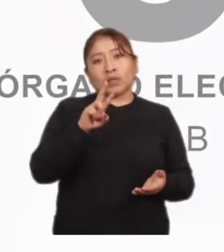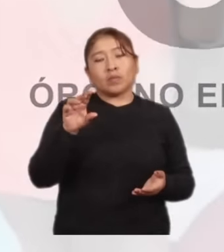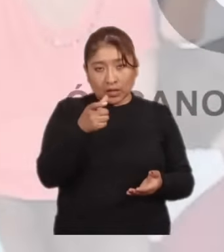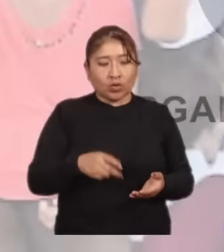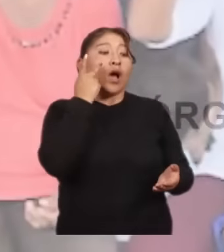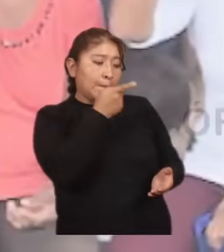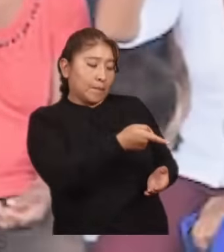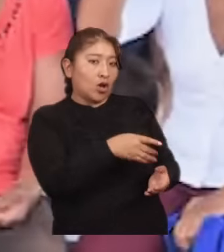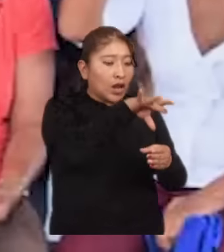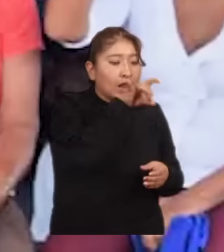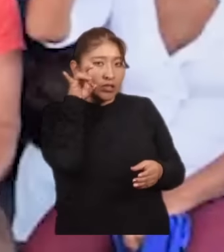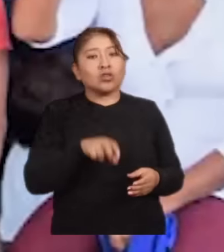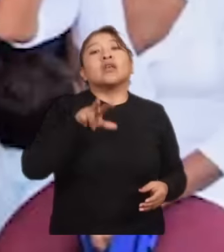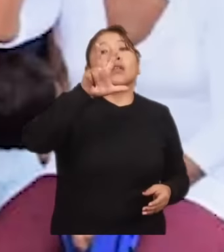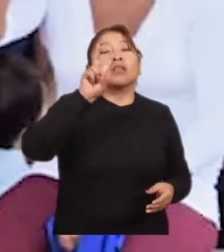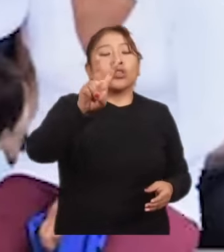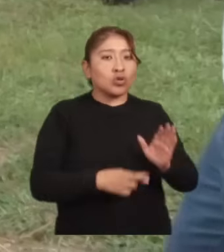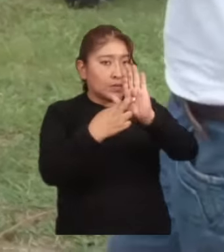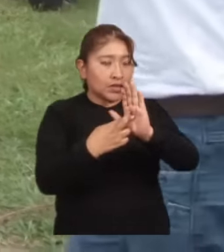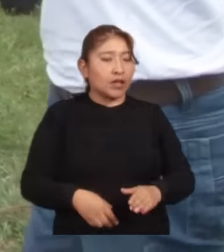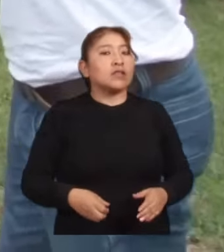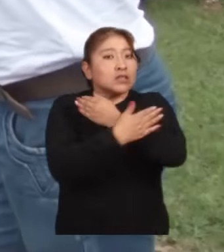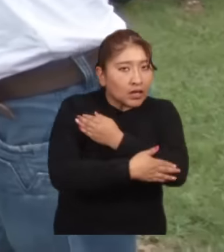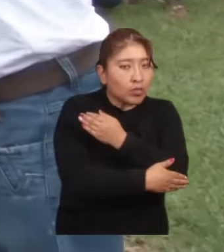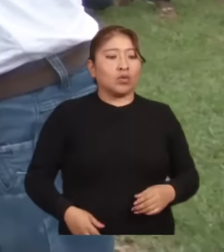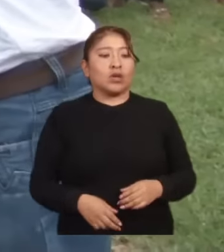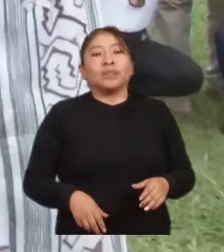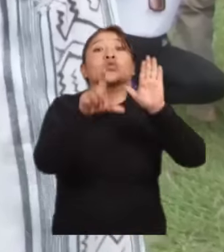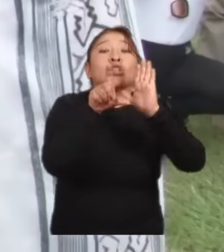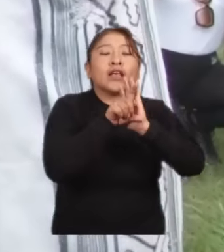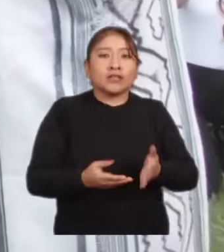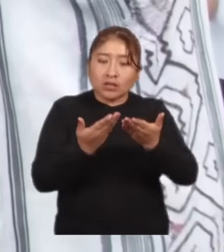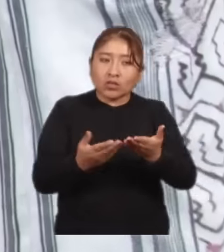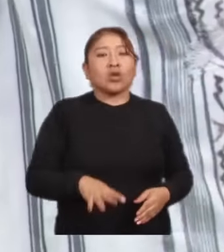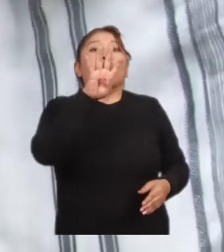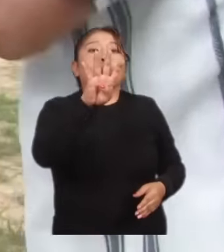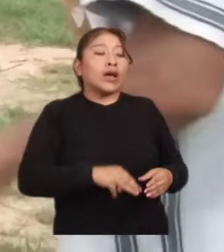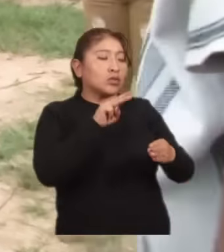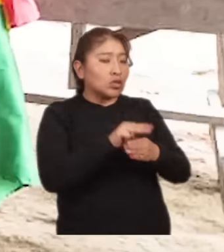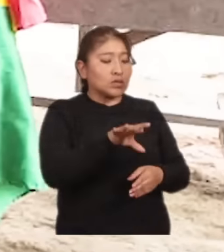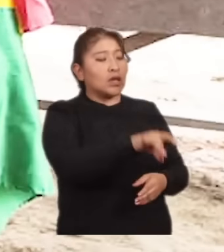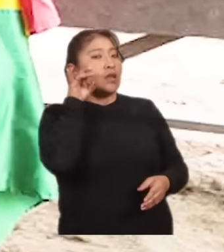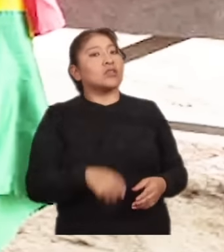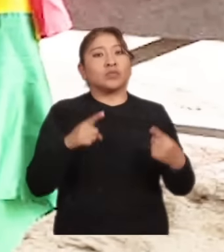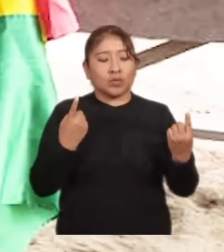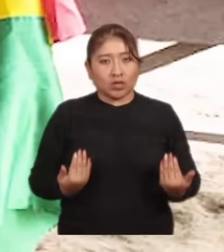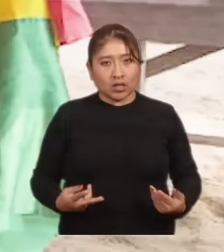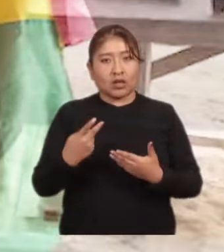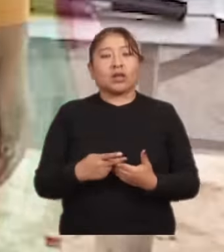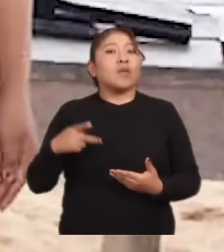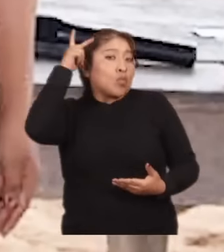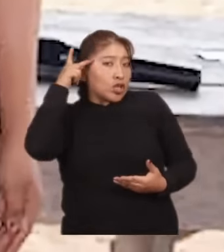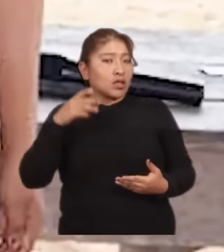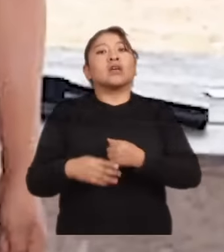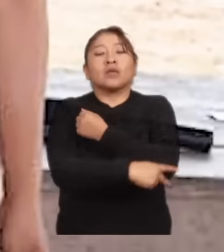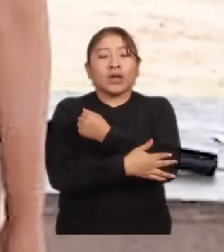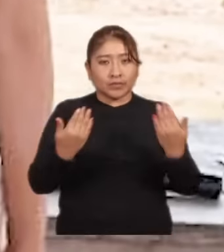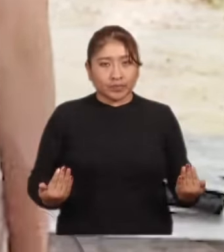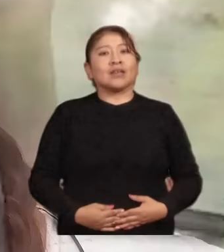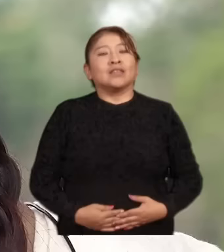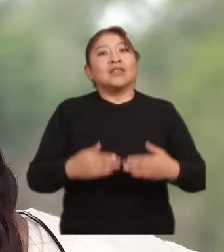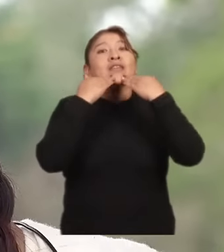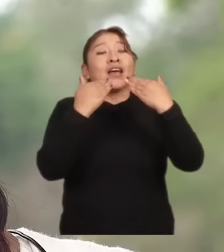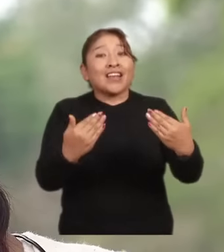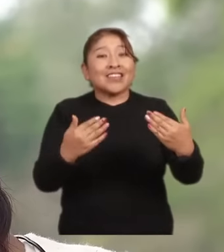departamentales, regionales y municipales 2021, supervisó la elección de 32 representantes indígenas, según normas y procedimientos